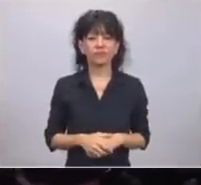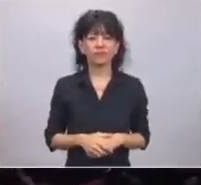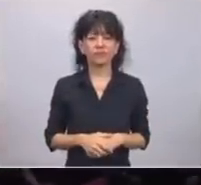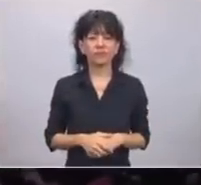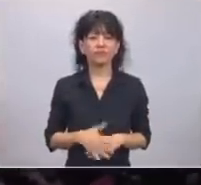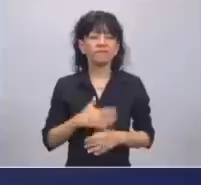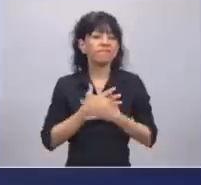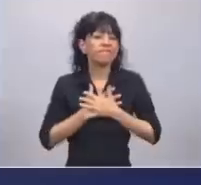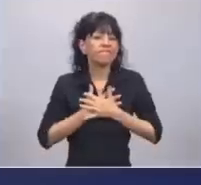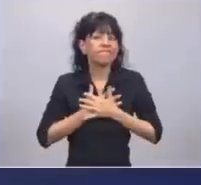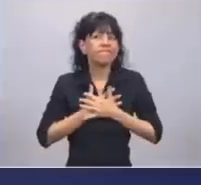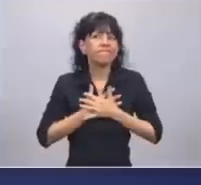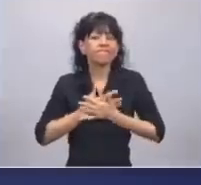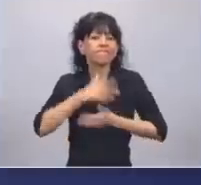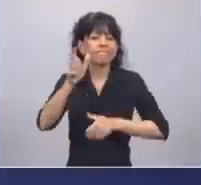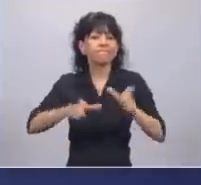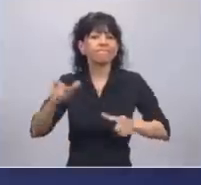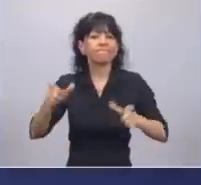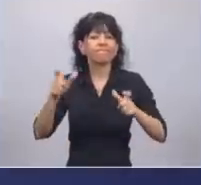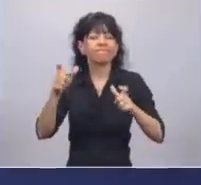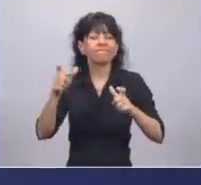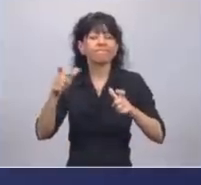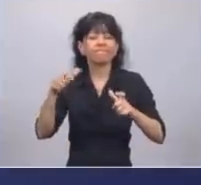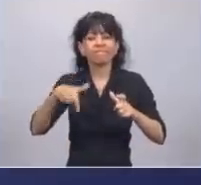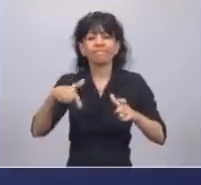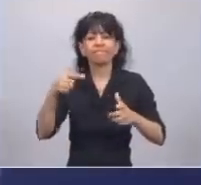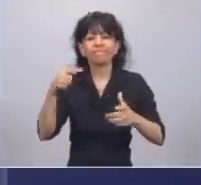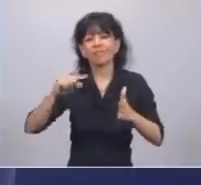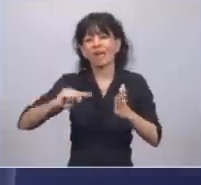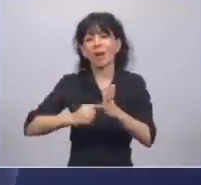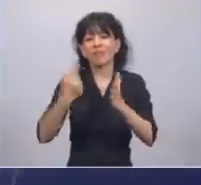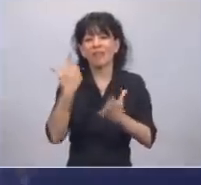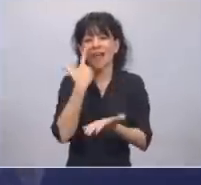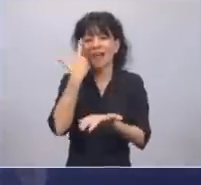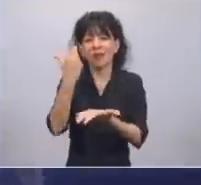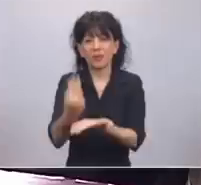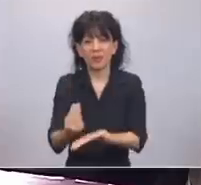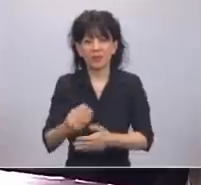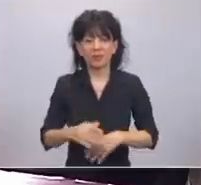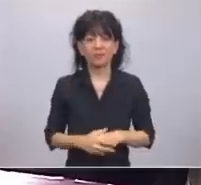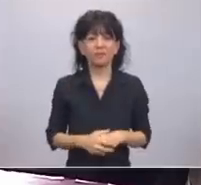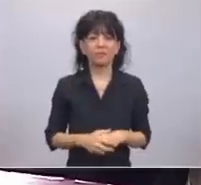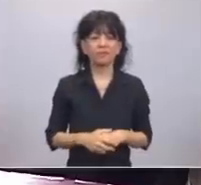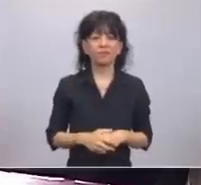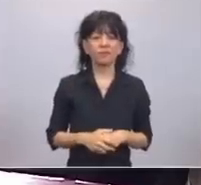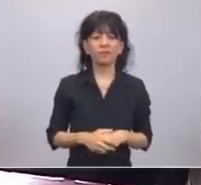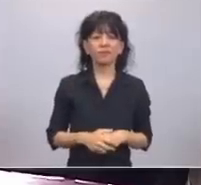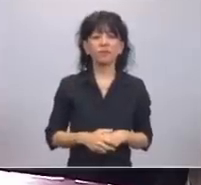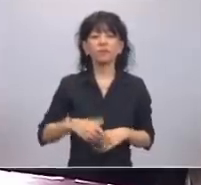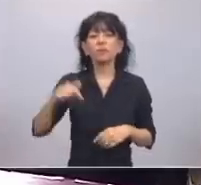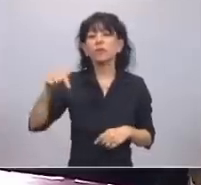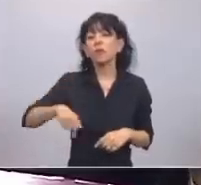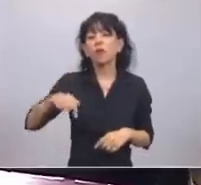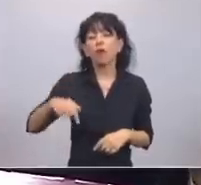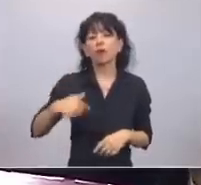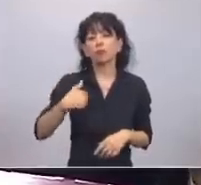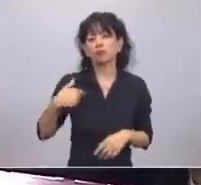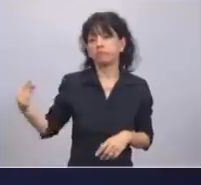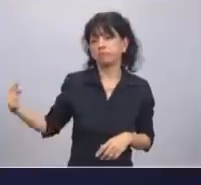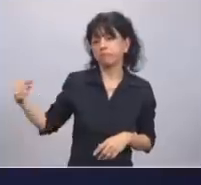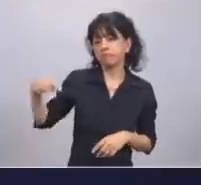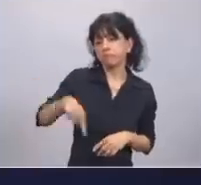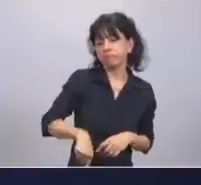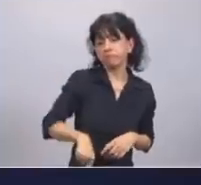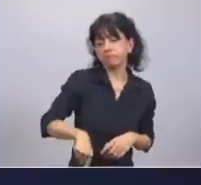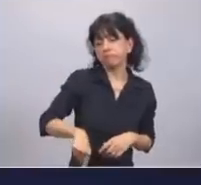queridos vecinos y vecinas de la ciudad de Buenos Aires. Hoy vengo,